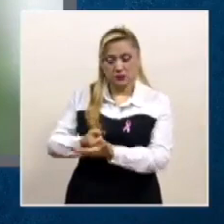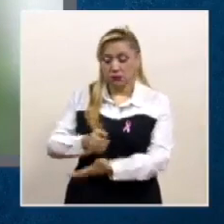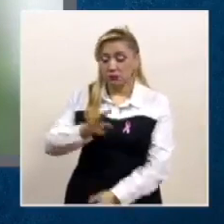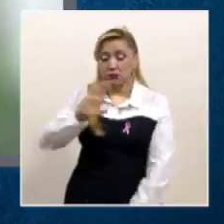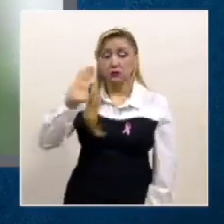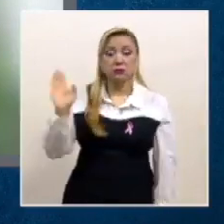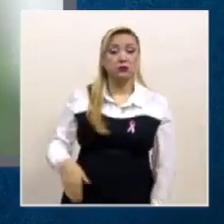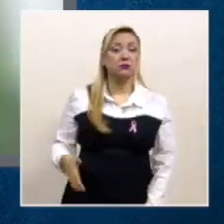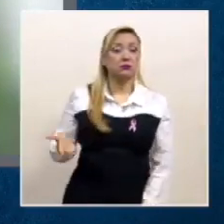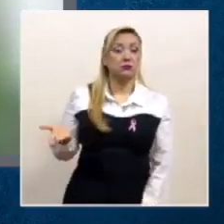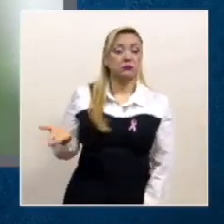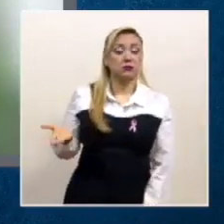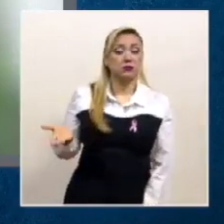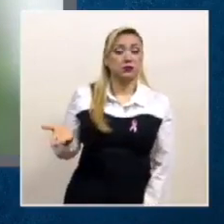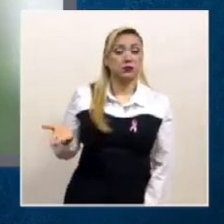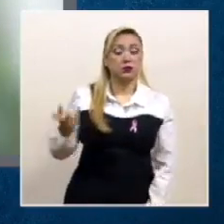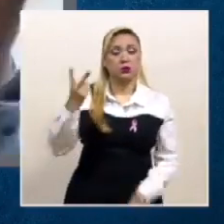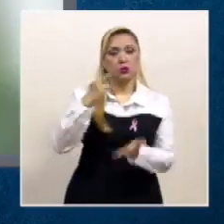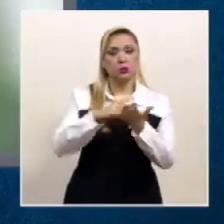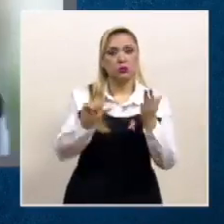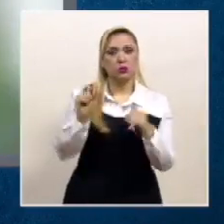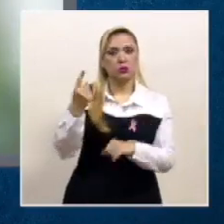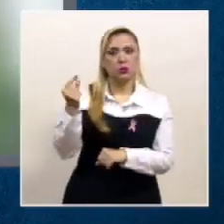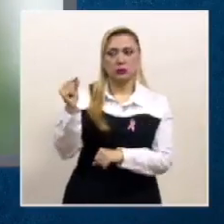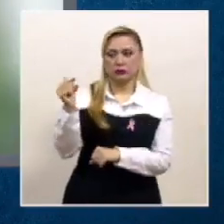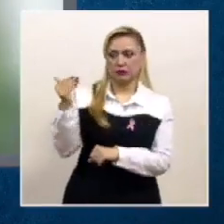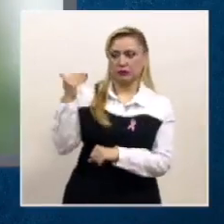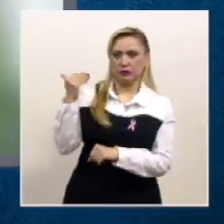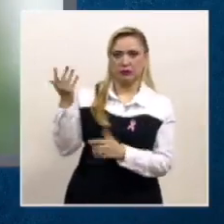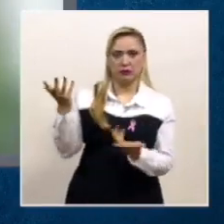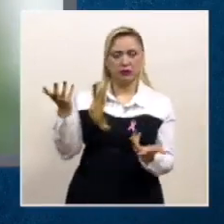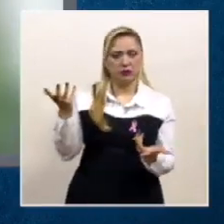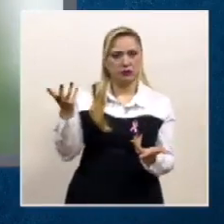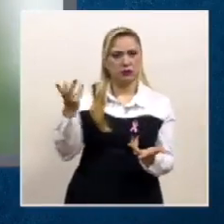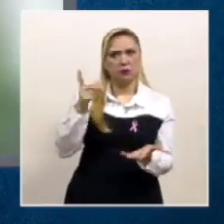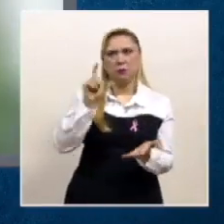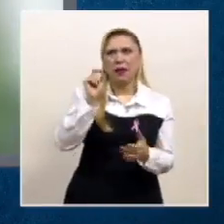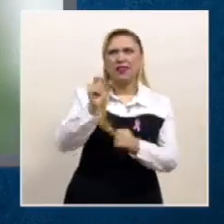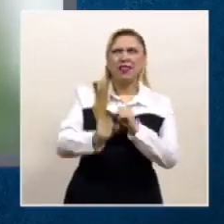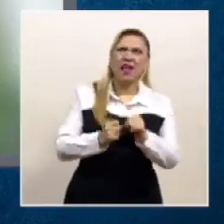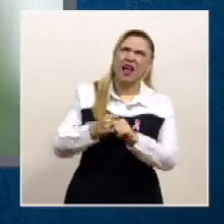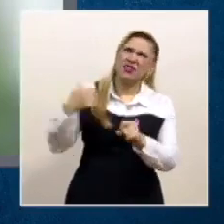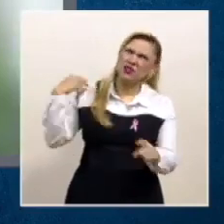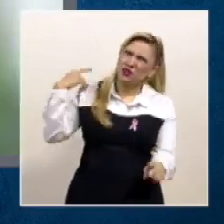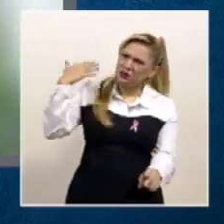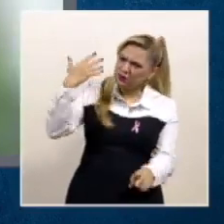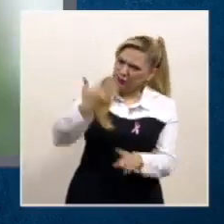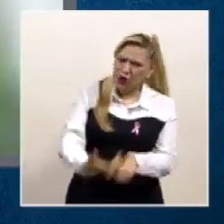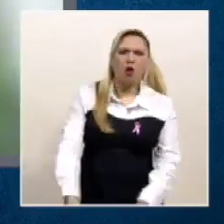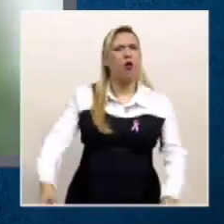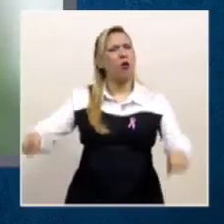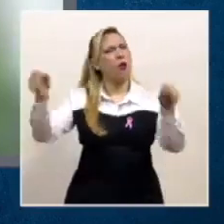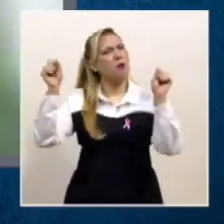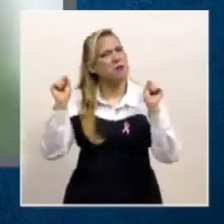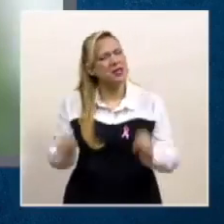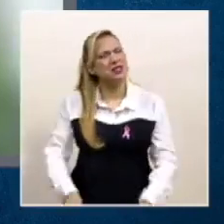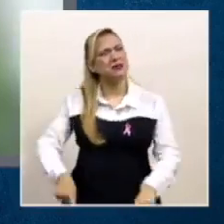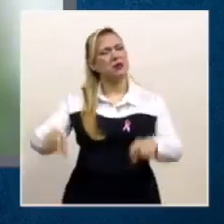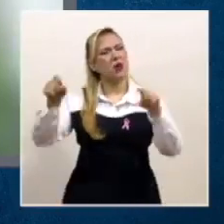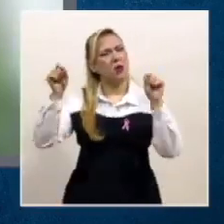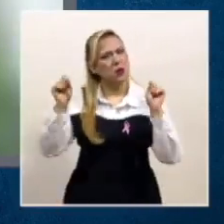que mencionó Mariana, de 2021, pues en un lapso casi de 20 años, y seguimos viendo la misma realidad de las personas